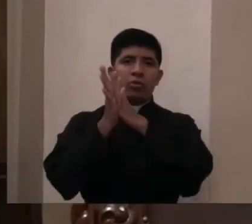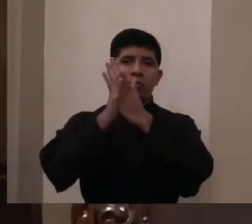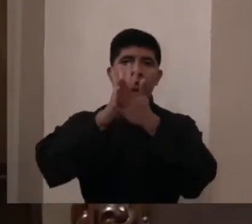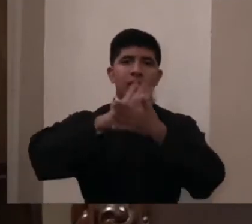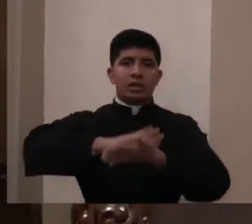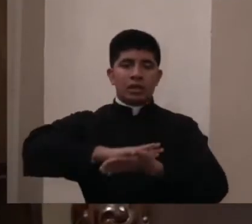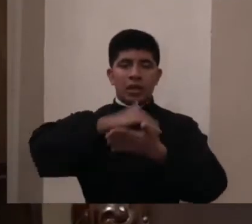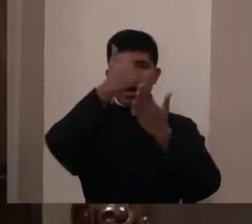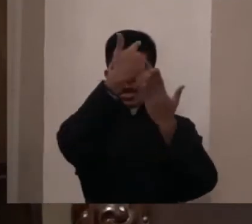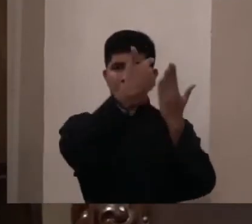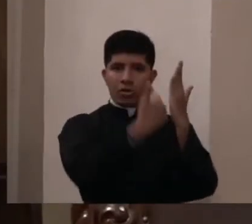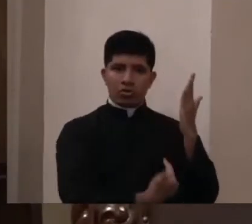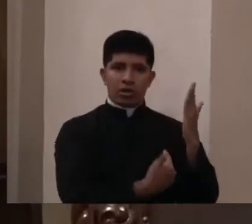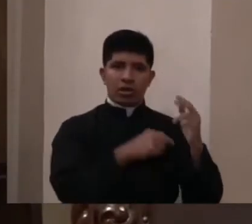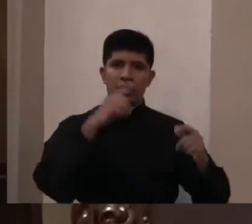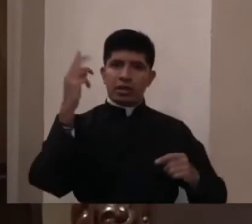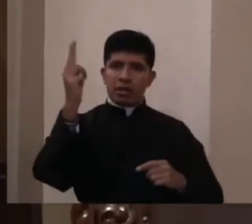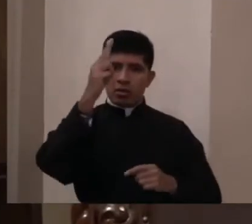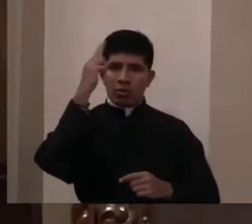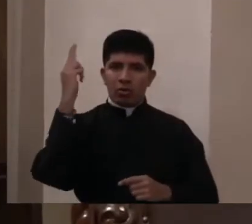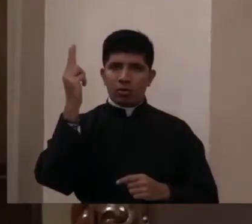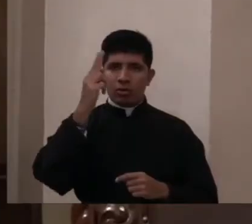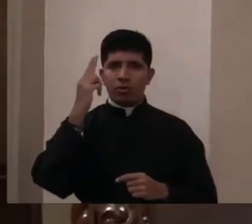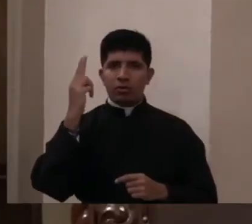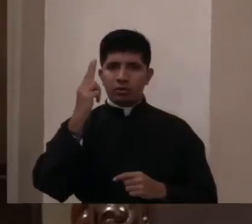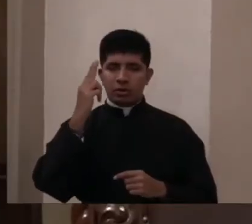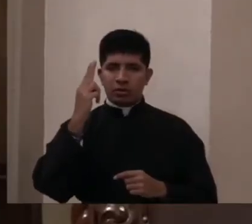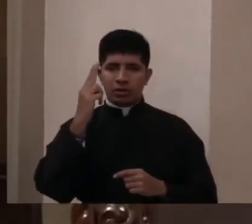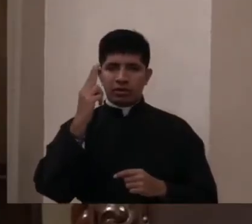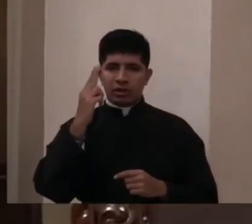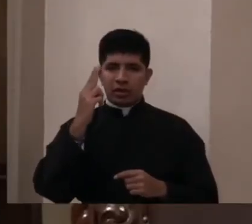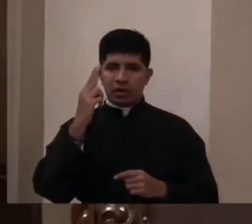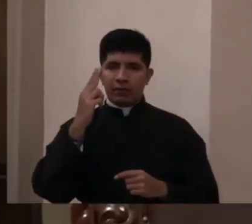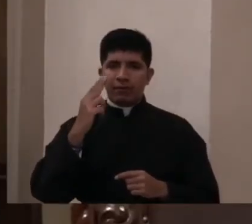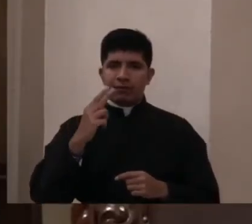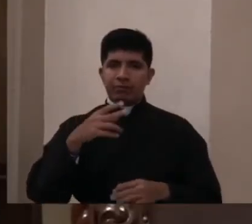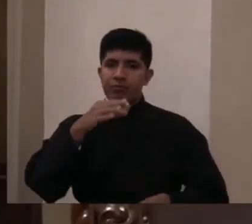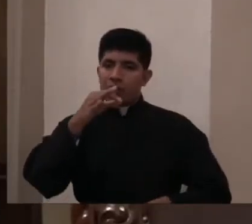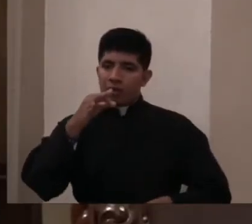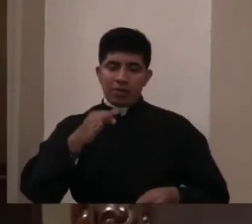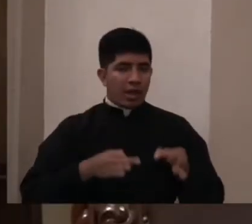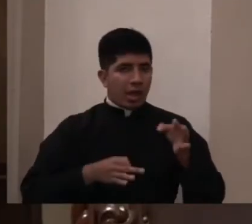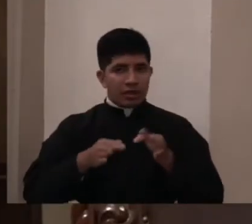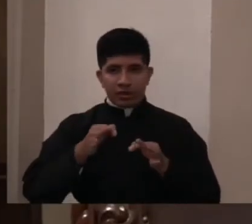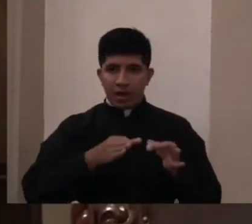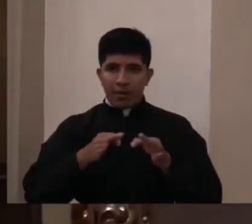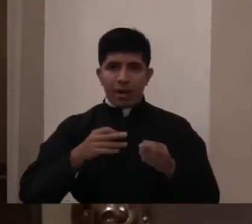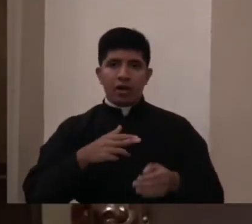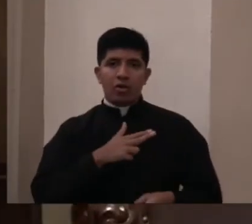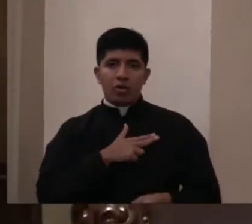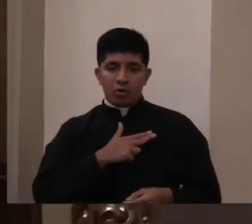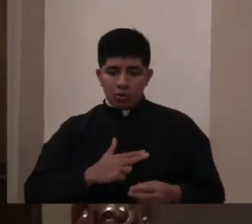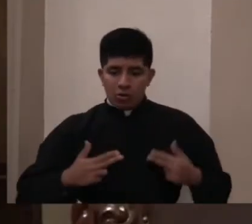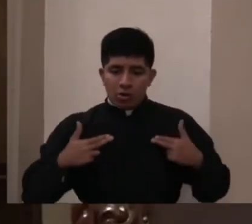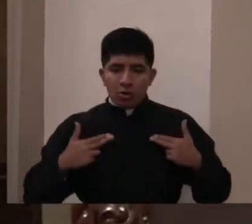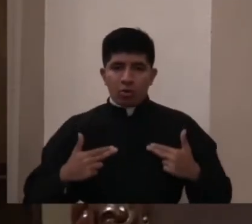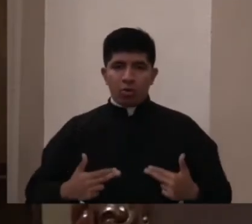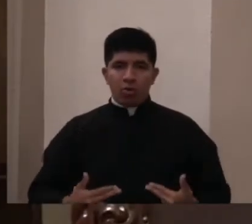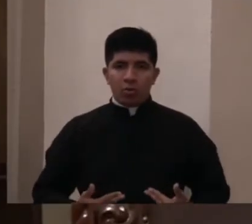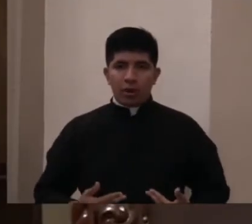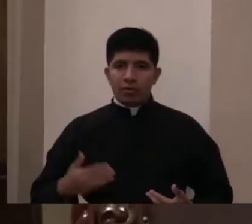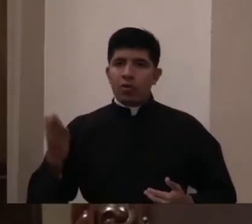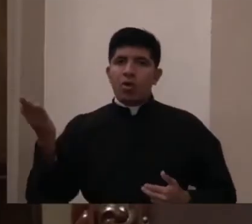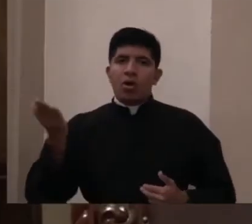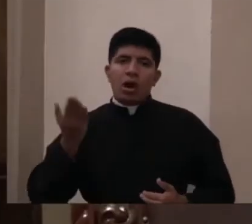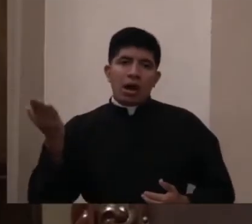una ley universal del comportamiento humano. Actúa de tal manera que todo